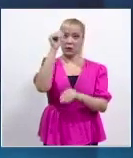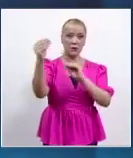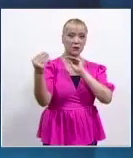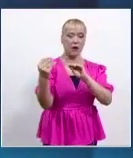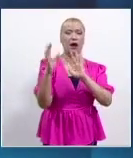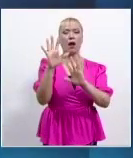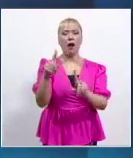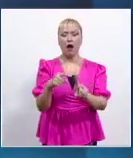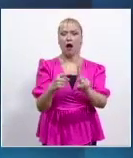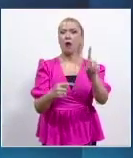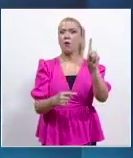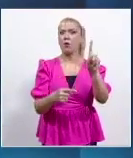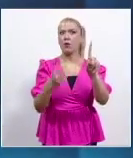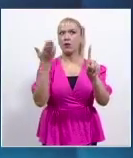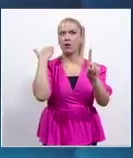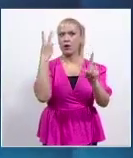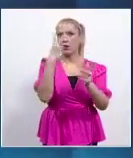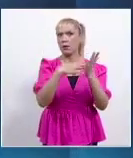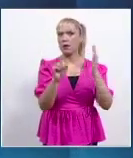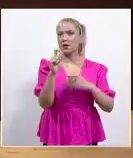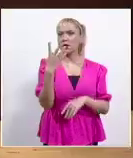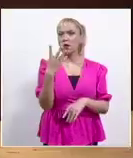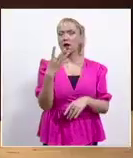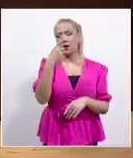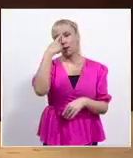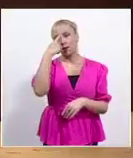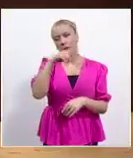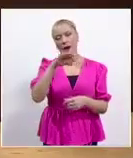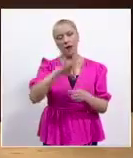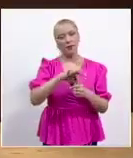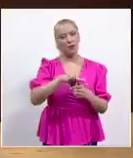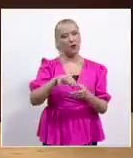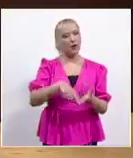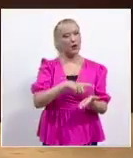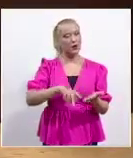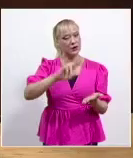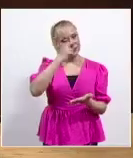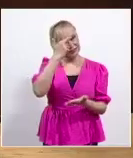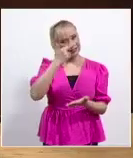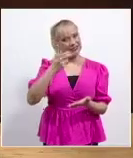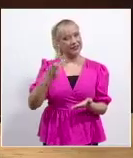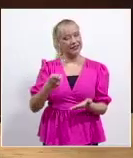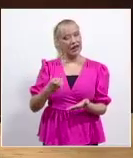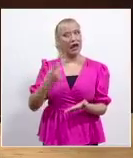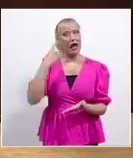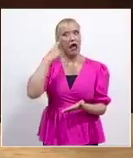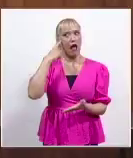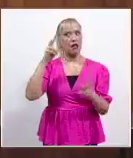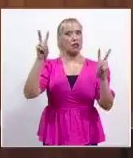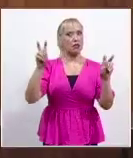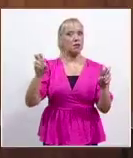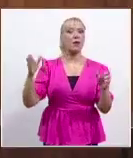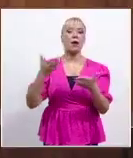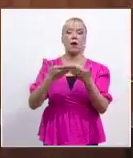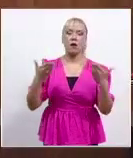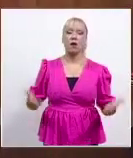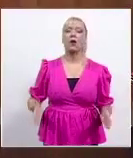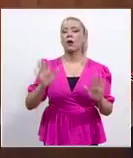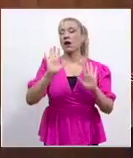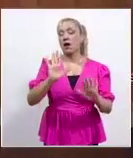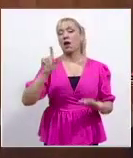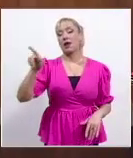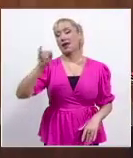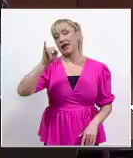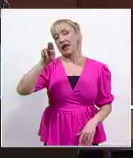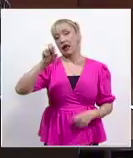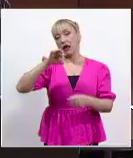proceso electoral federal de 2024. El Tribunal Electoral del Poder Judicial de la Federación revocó el acuerdo del Consejo